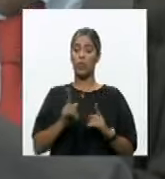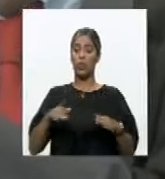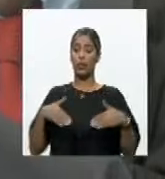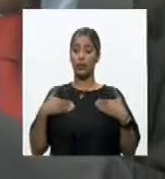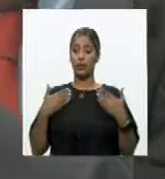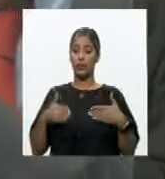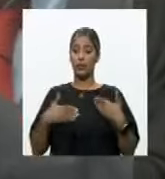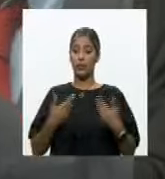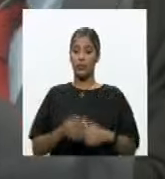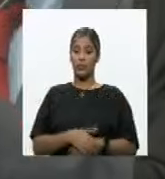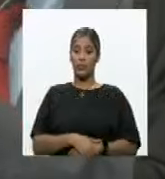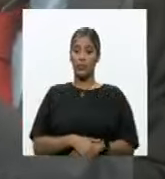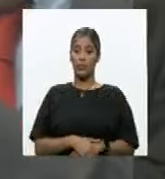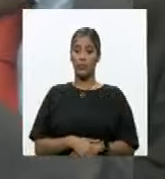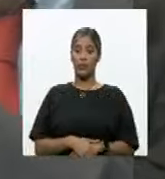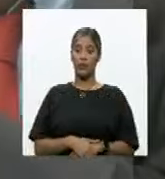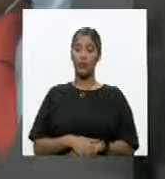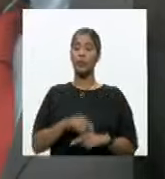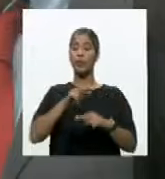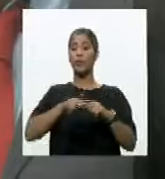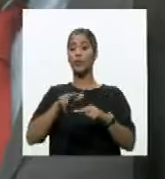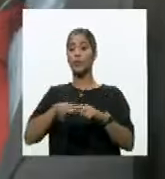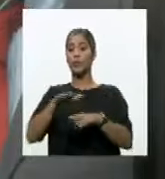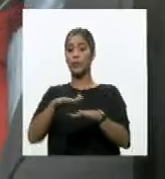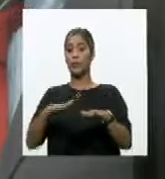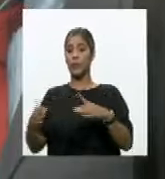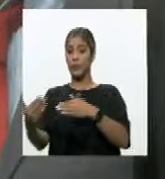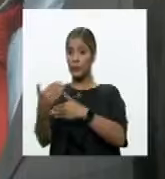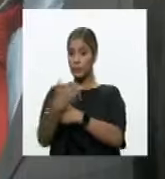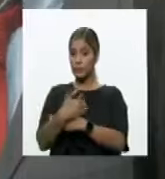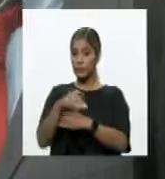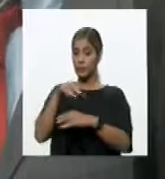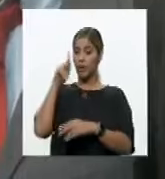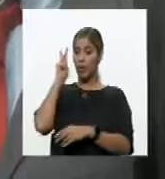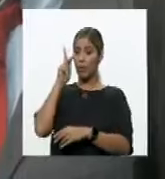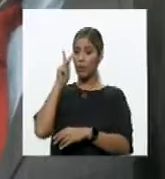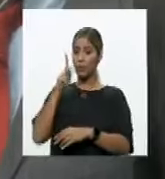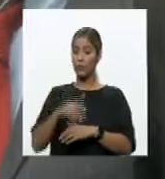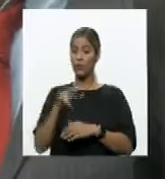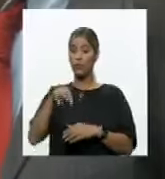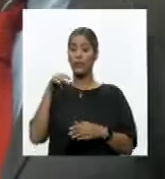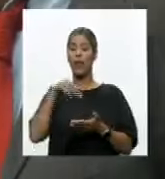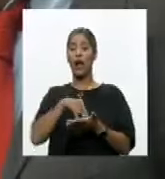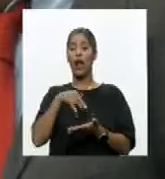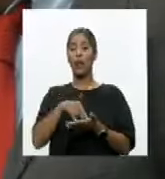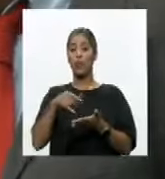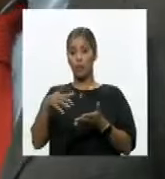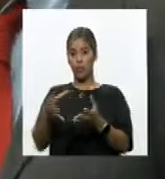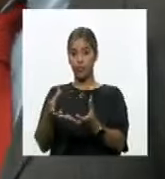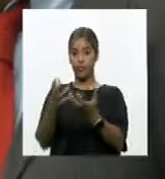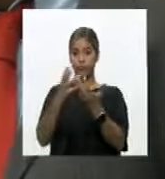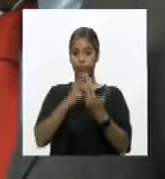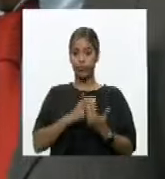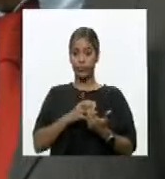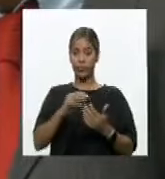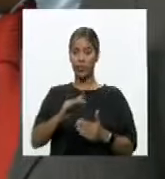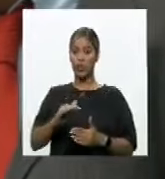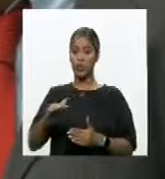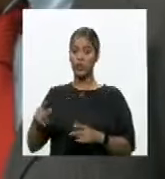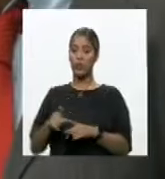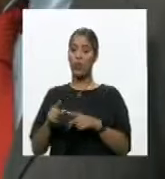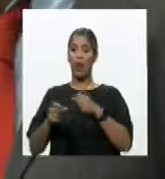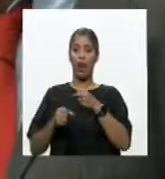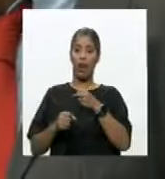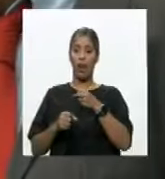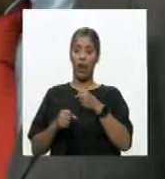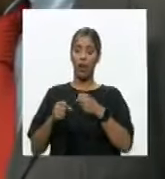Recreación, un grupo de niños que los trajo el profesor José Curbelo de Carabobo, un semillero con las canciones de Alí